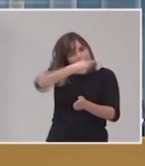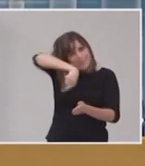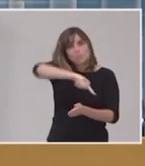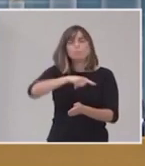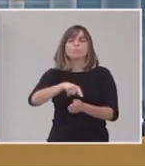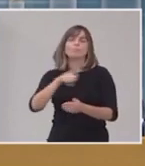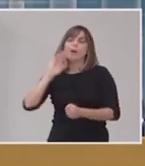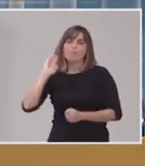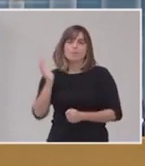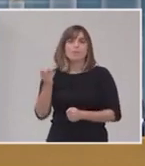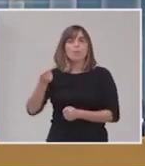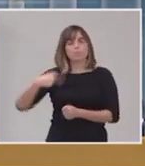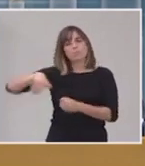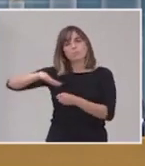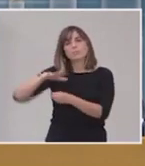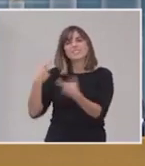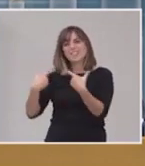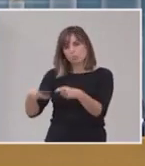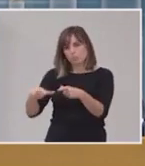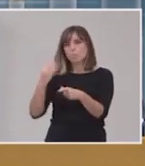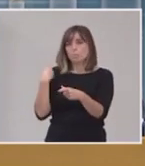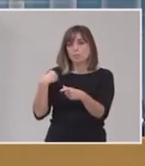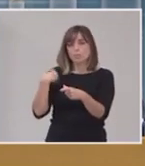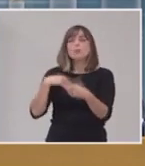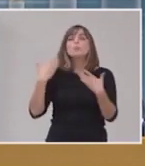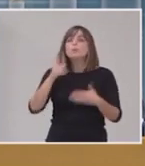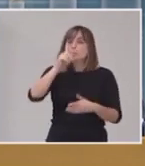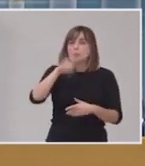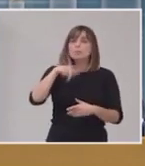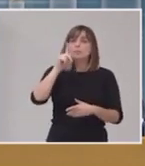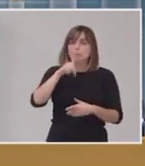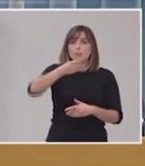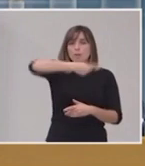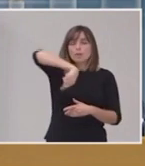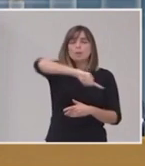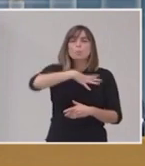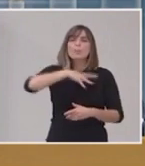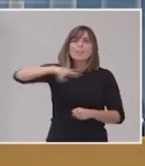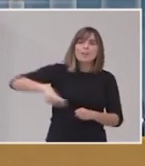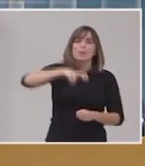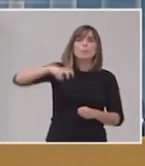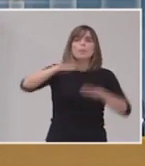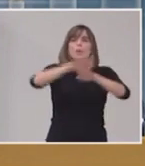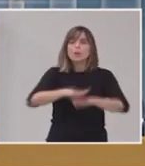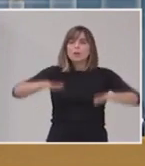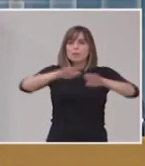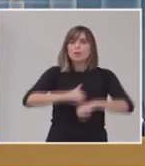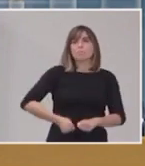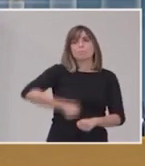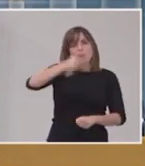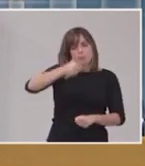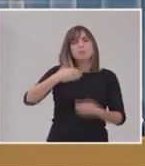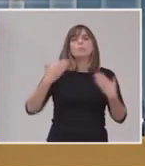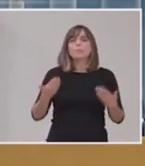fuerte caída en el sector. También hay que tener en cuenta que estos sectores pueden sufrir una recuperación más lenta en su actividad, por eso